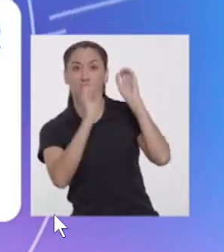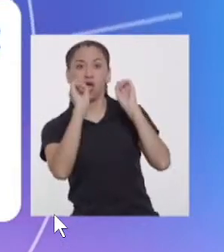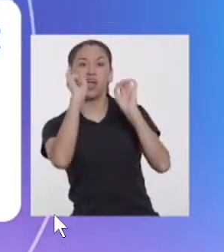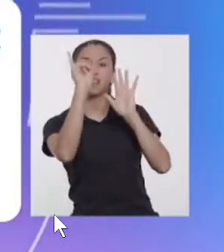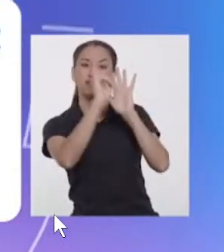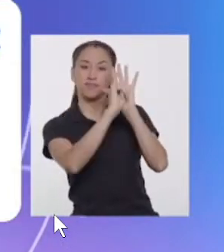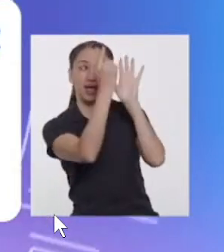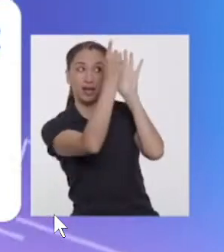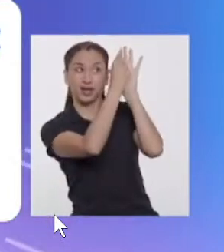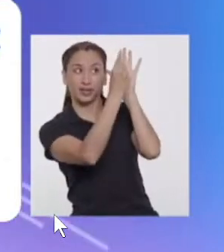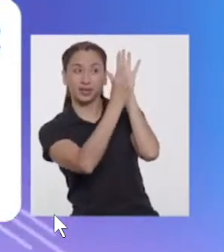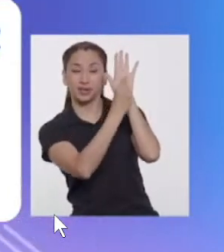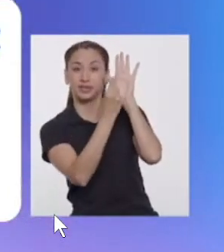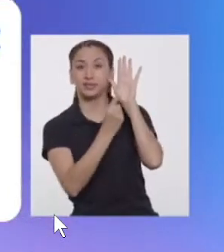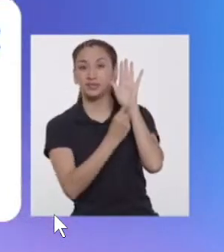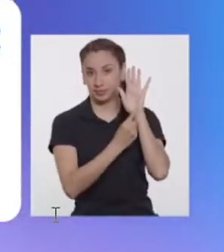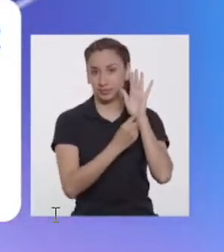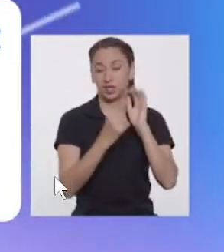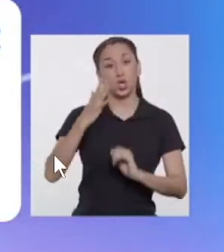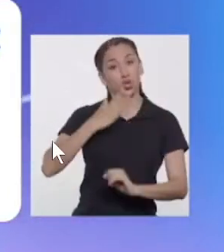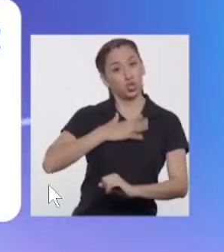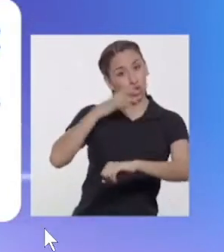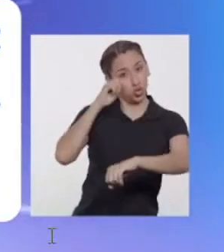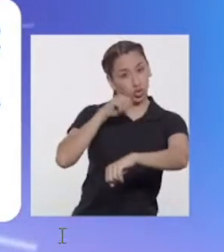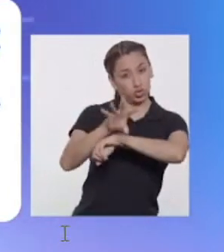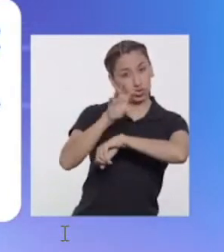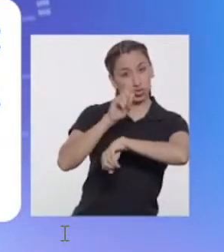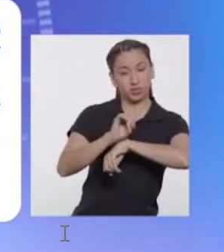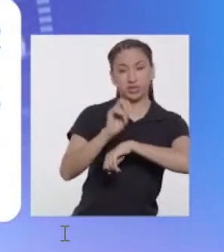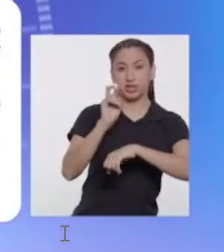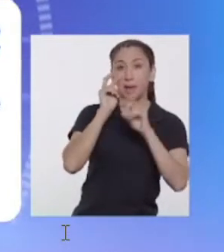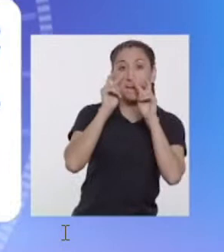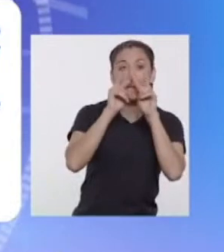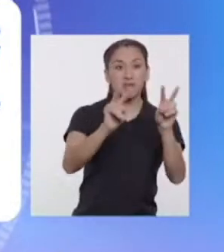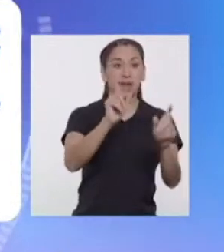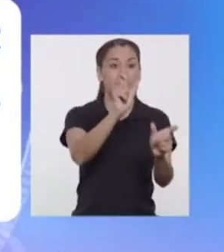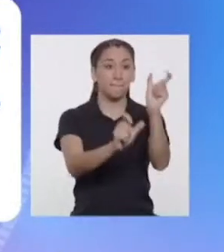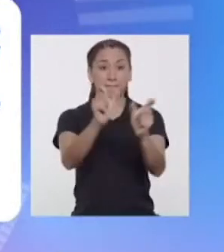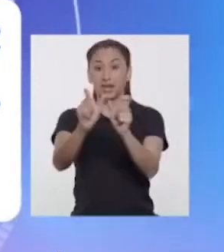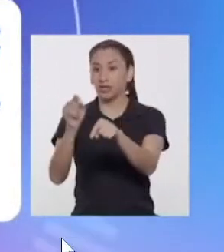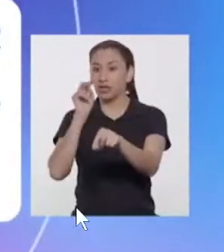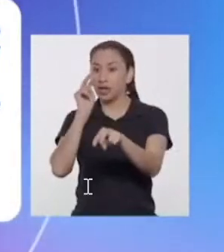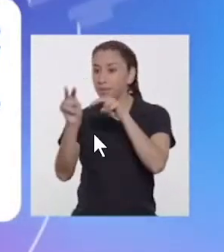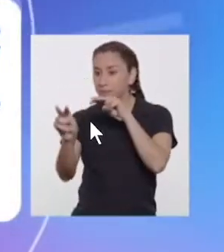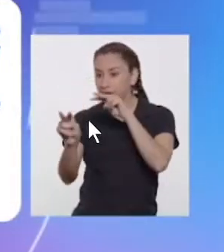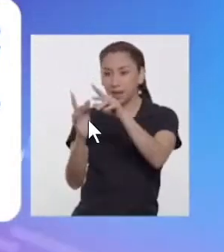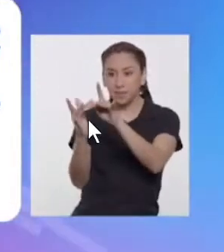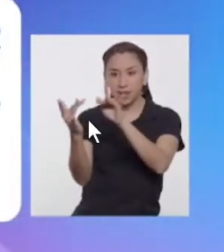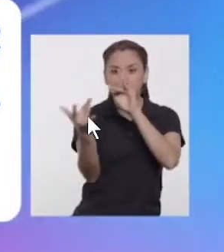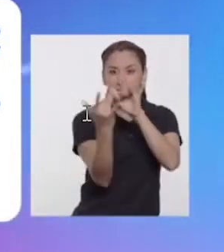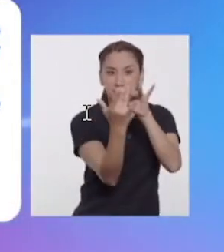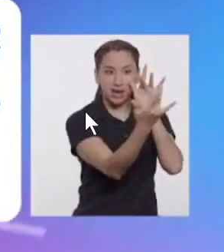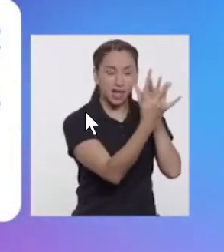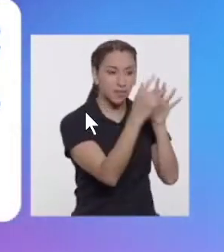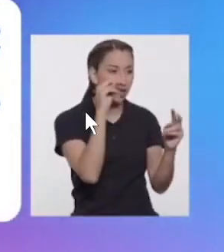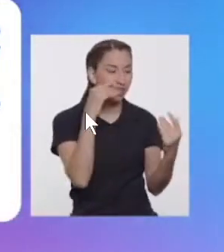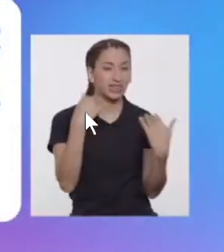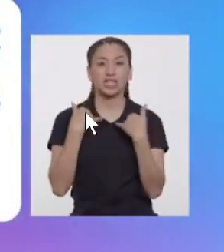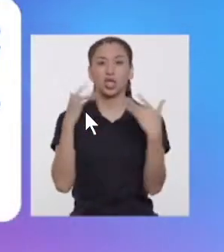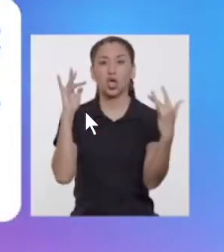una imagen en el afiche. Yo recomendaría mirar al público durante la presentación.